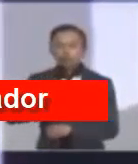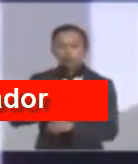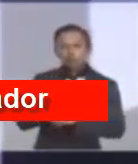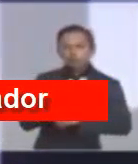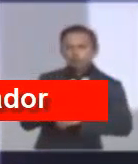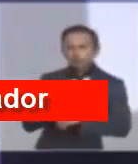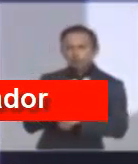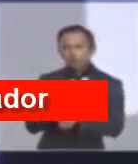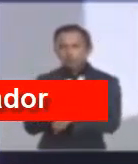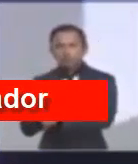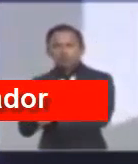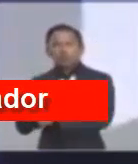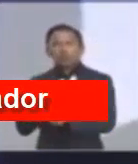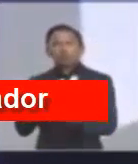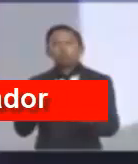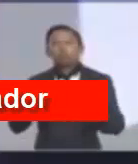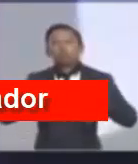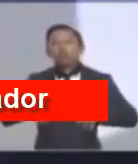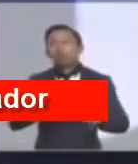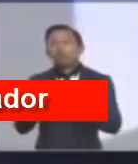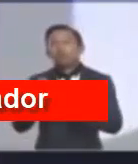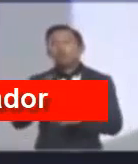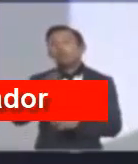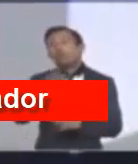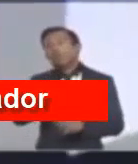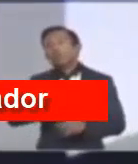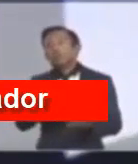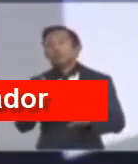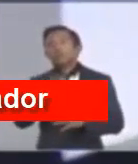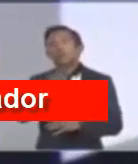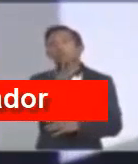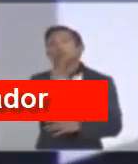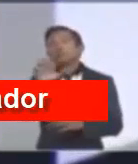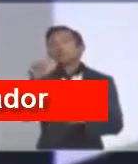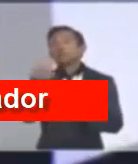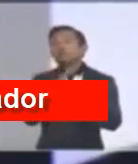en términos de poder plantearle a la sociedad la diferencia entre el proyecto